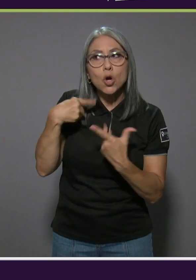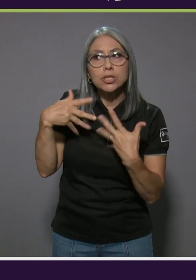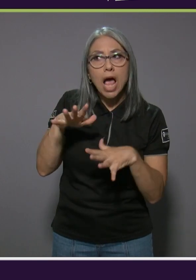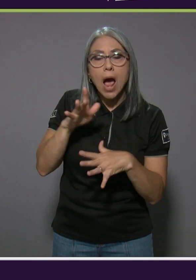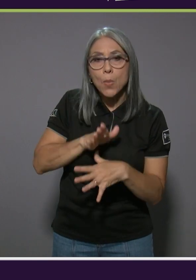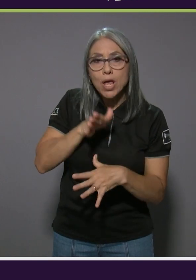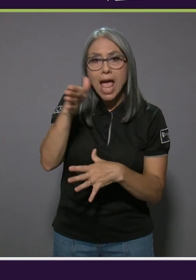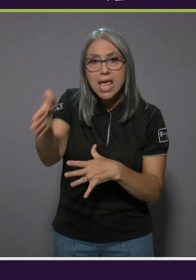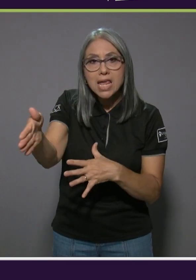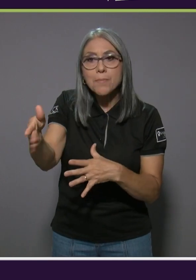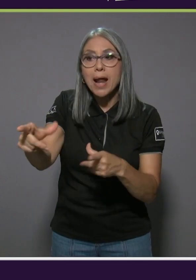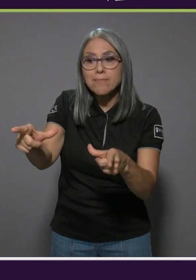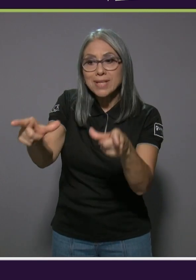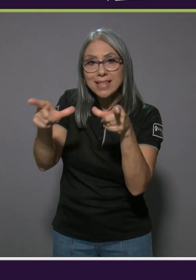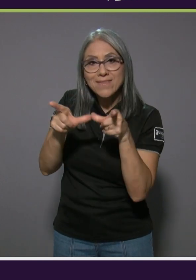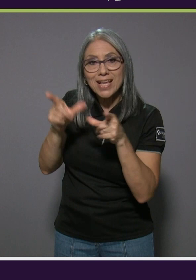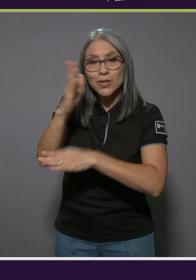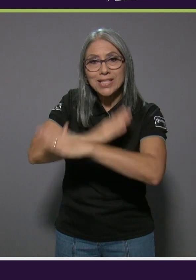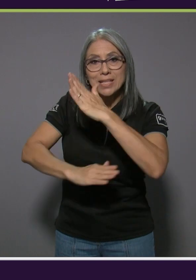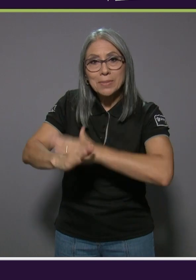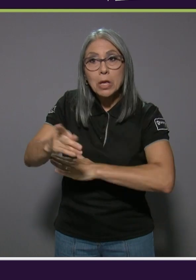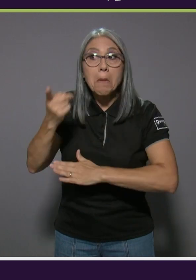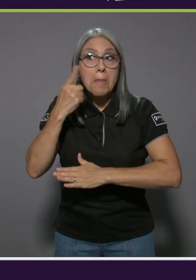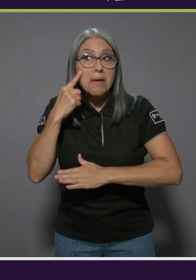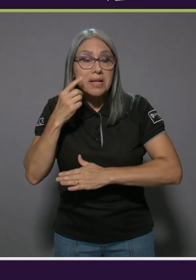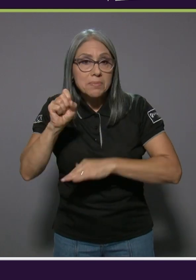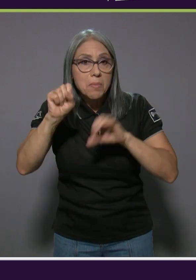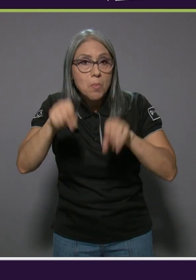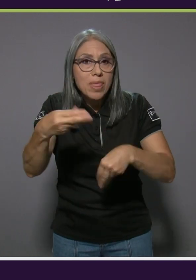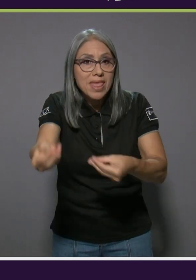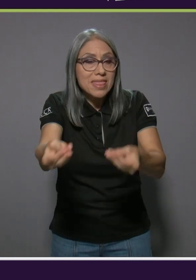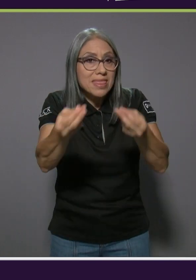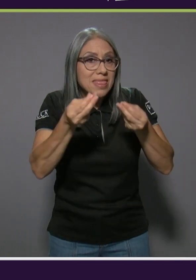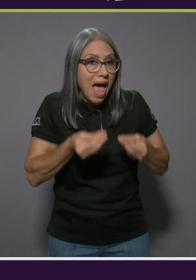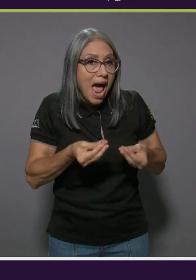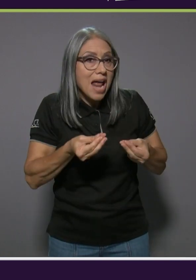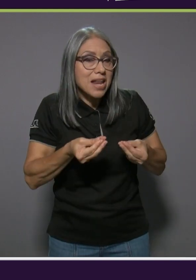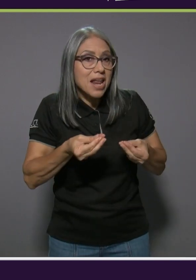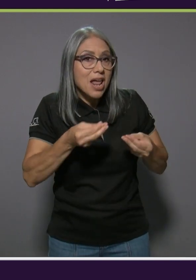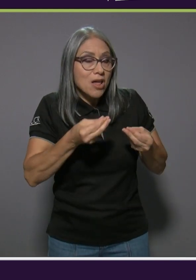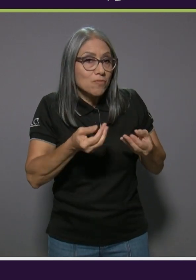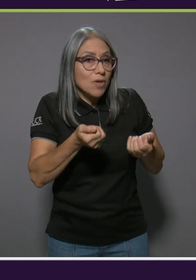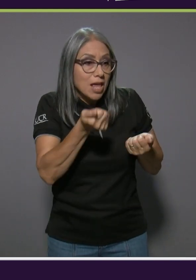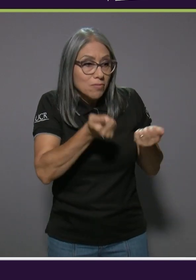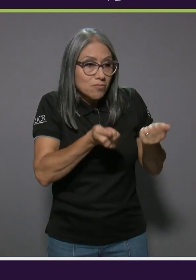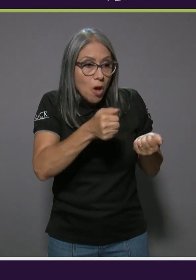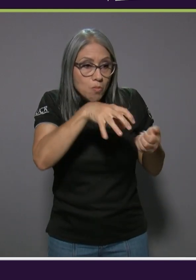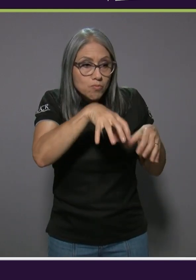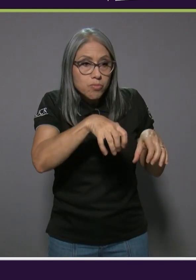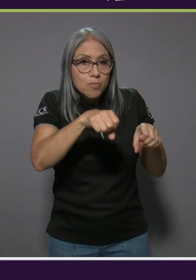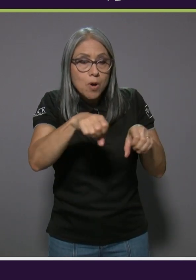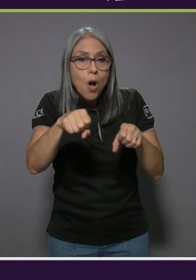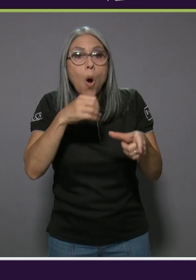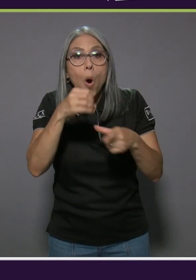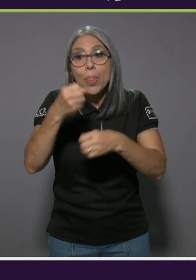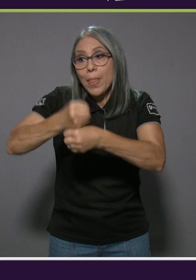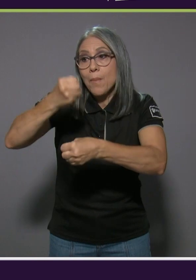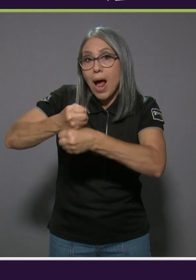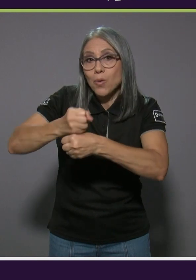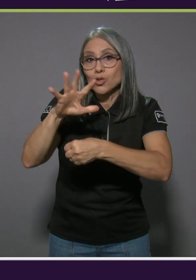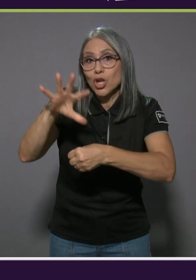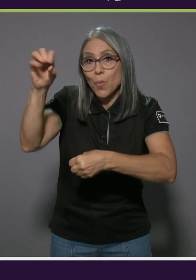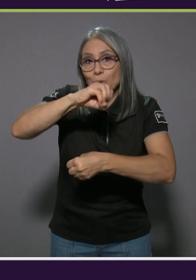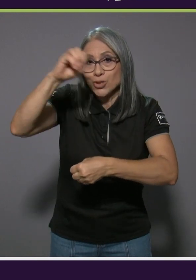discapacidad para ver si puedo optar por un puesto de reserva en uno de estos 5% que están en las distintas instituciones. Inmediatamente llegan nuestros